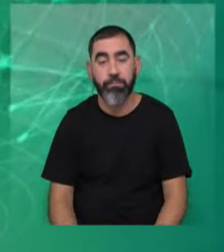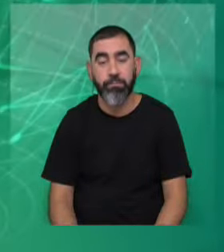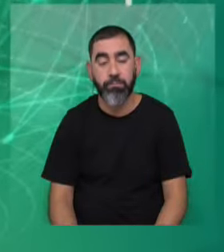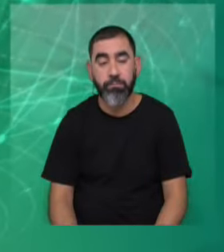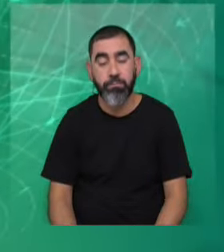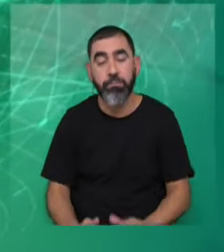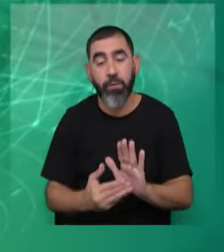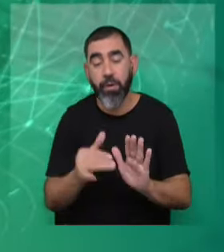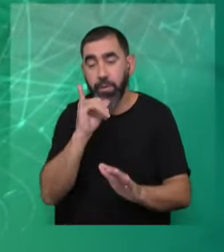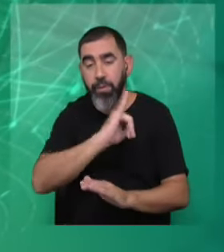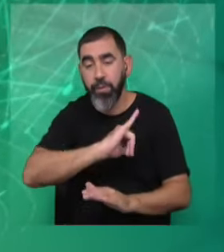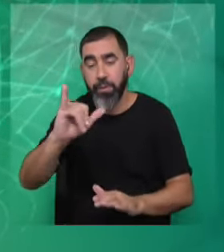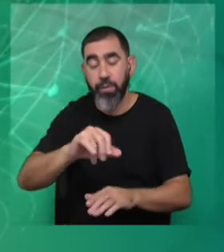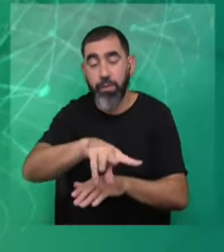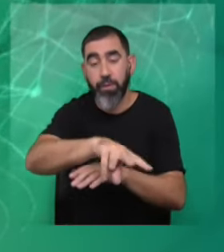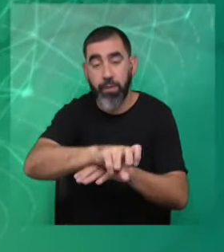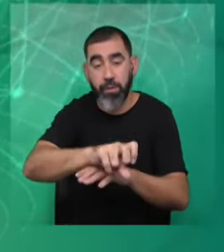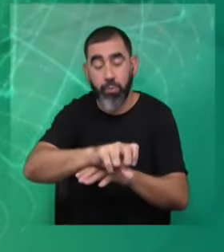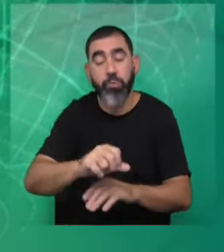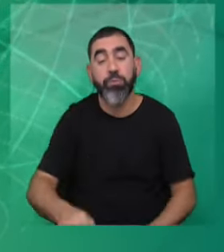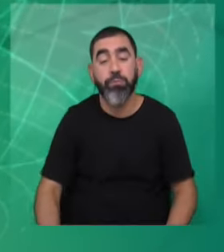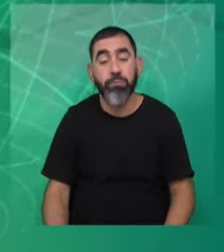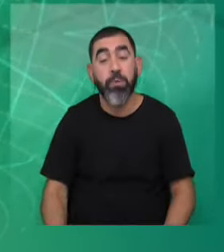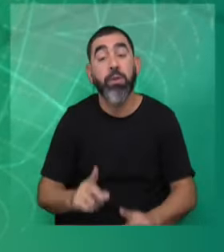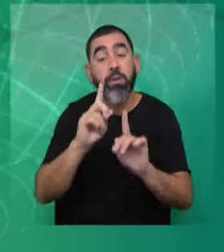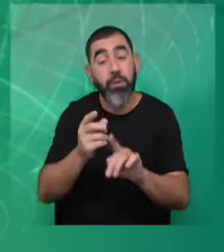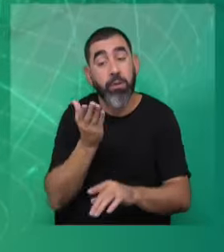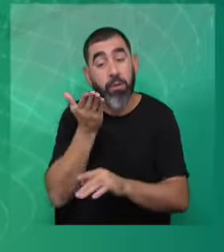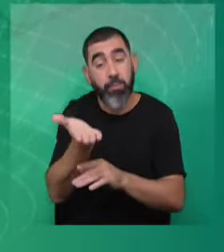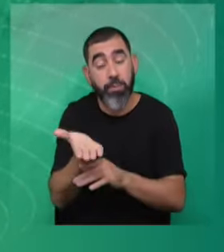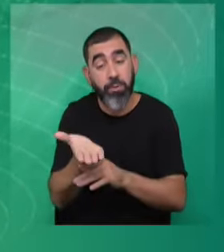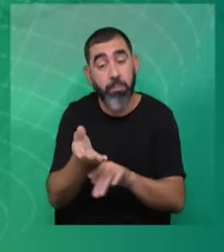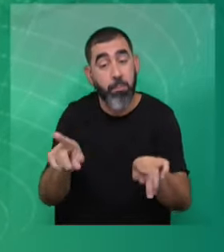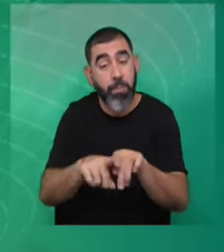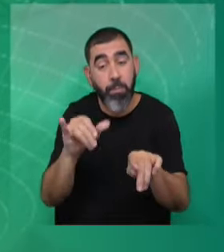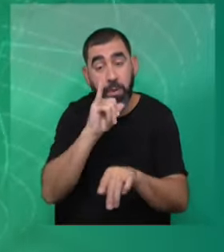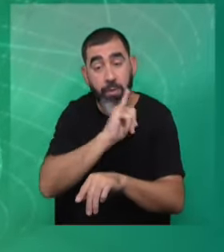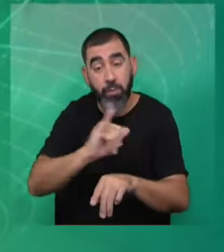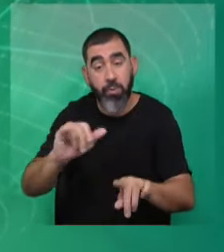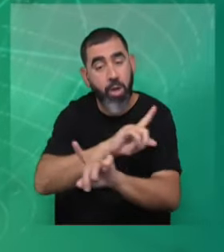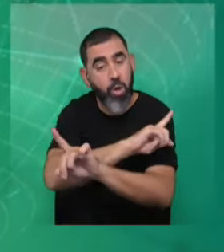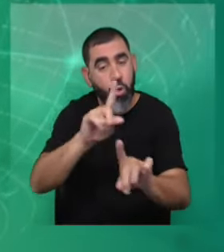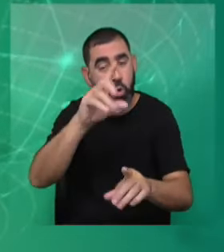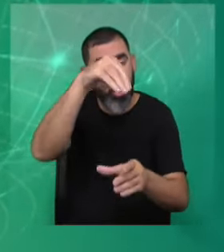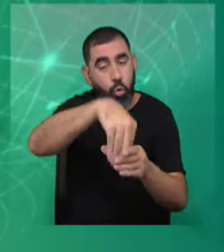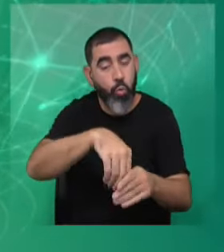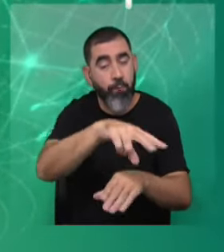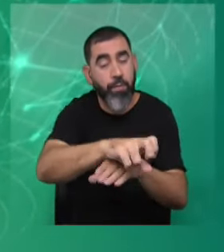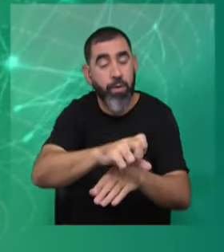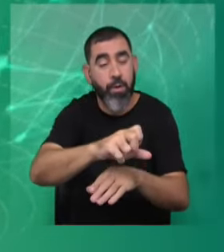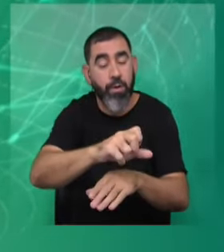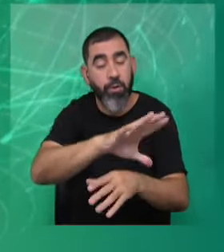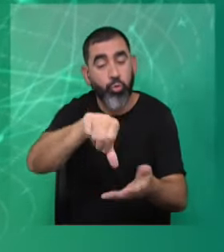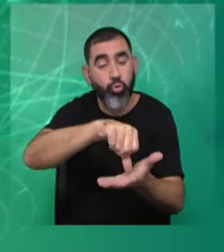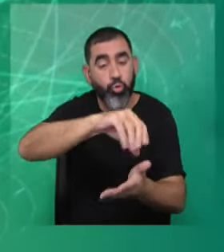Nosotros presentamos la denuncia en Fiscalía de Corte. Y además pedimos en la propia denuncia que no interviniera la Fiscalía de Ciudad